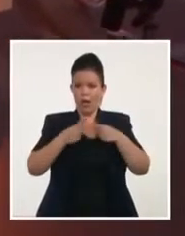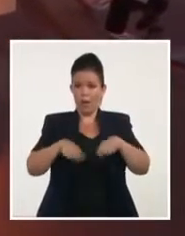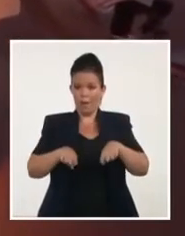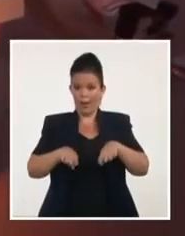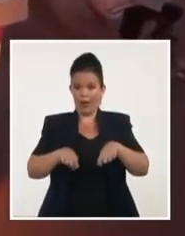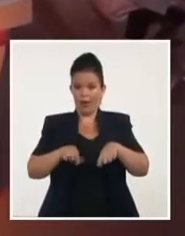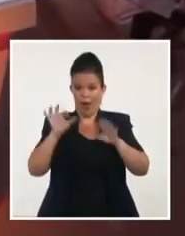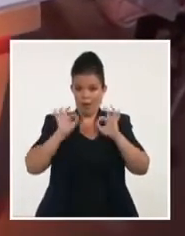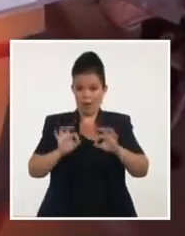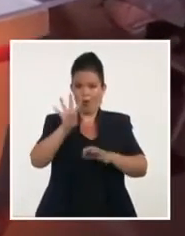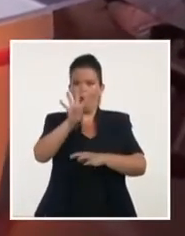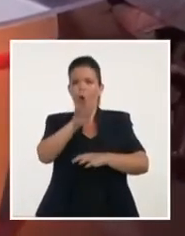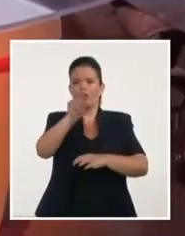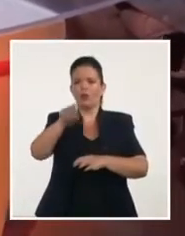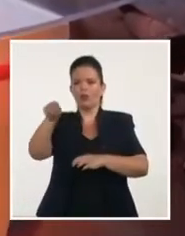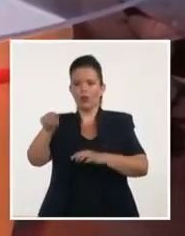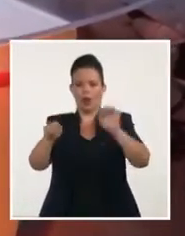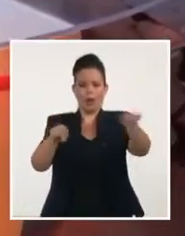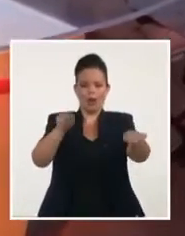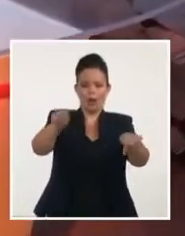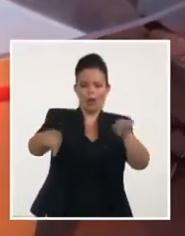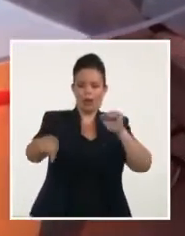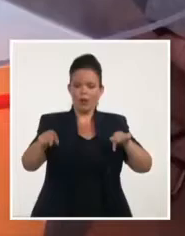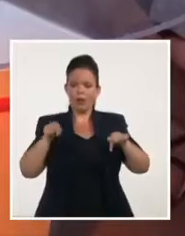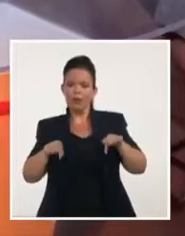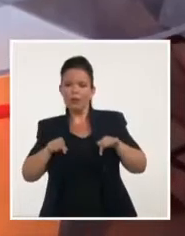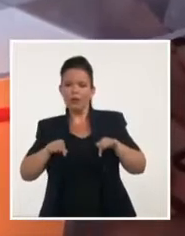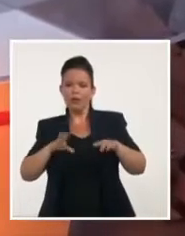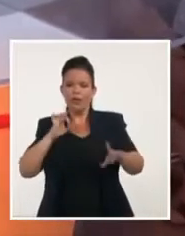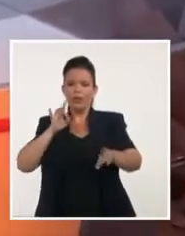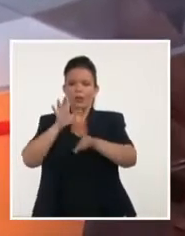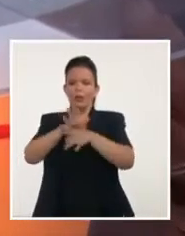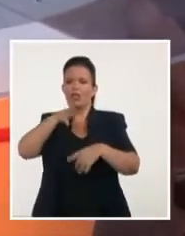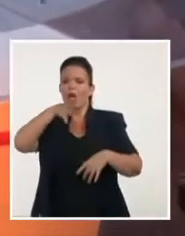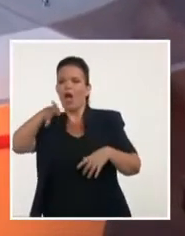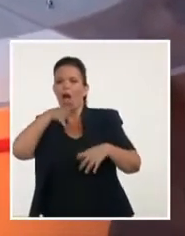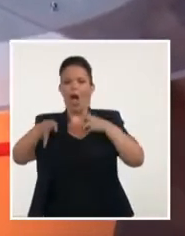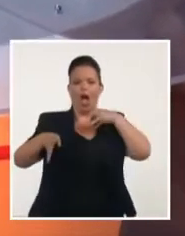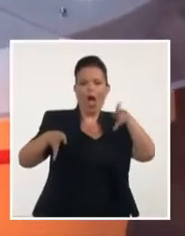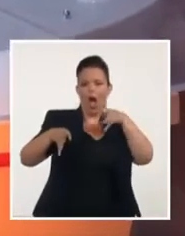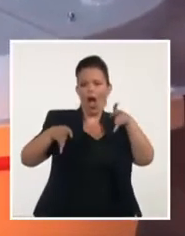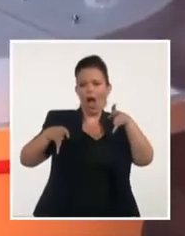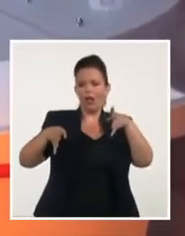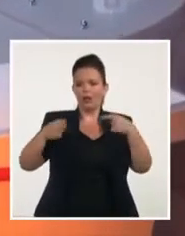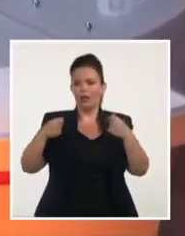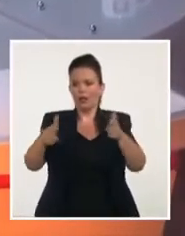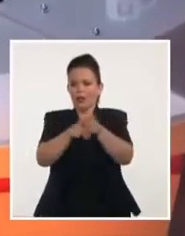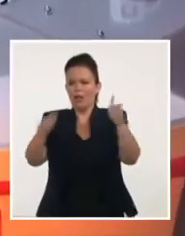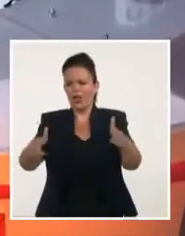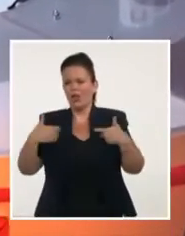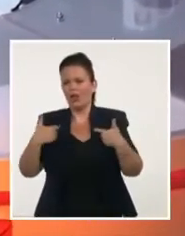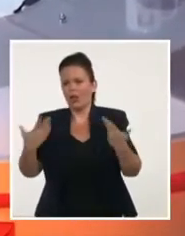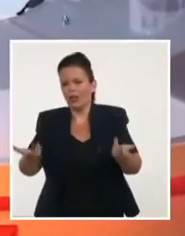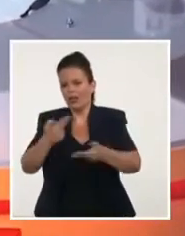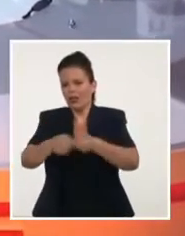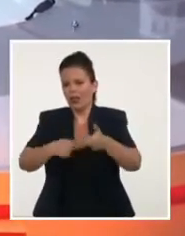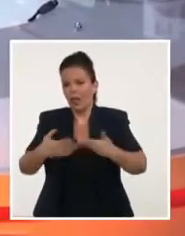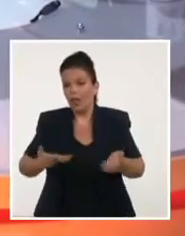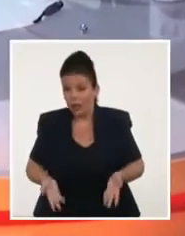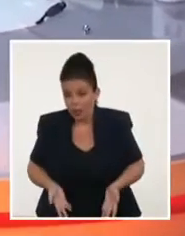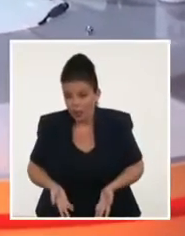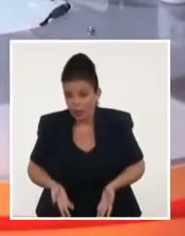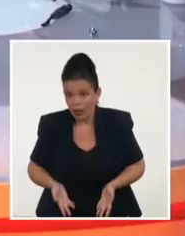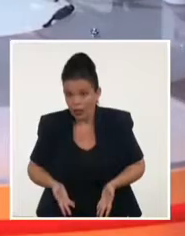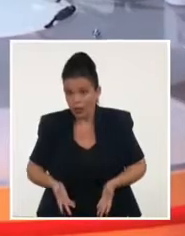un efecto de contagio. Y eso que pasa de manera natural, muchas veces o no, pero generalmente sí de manera